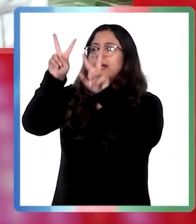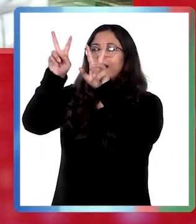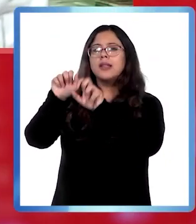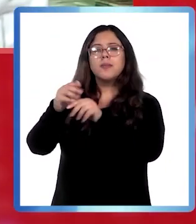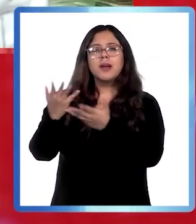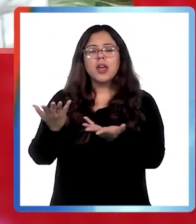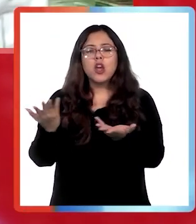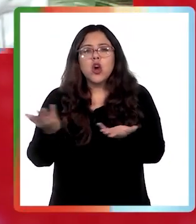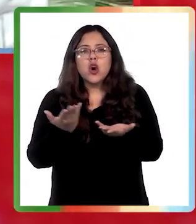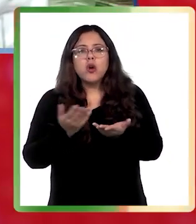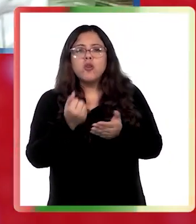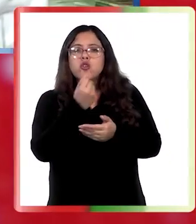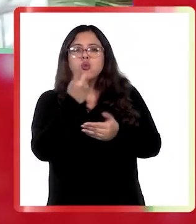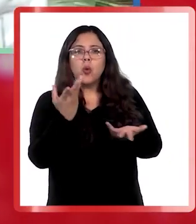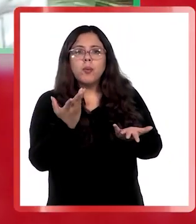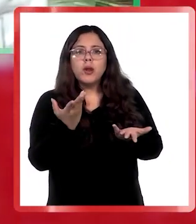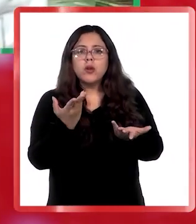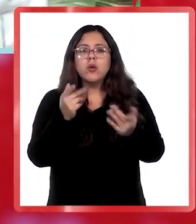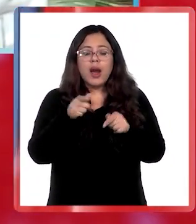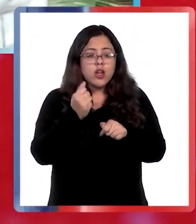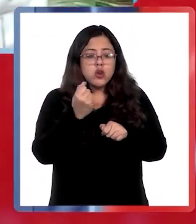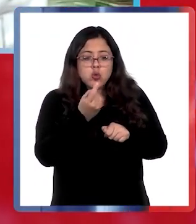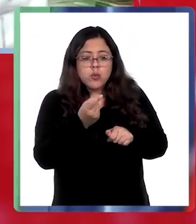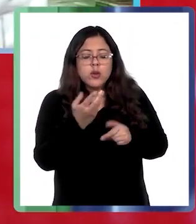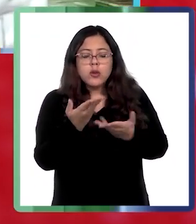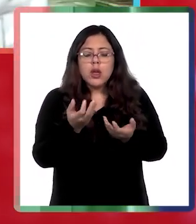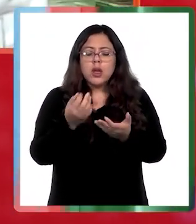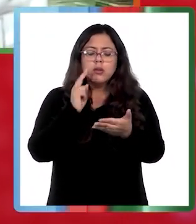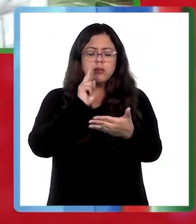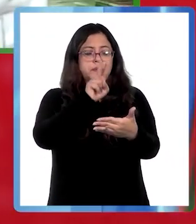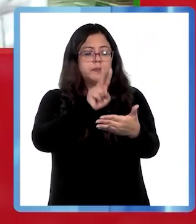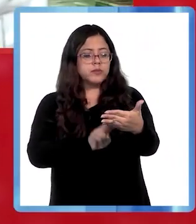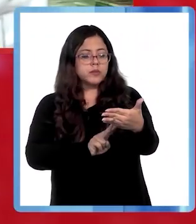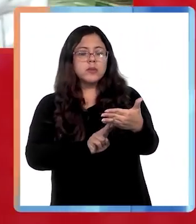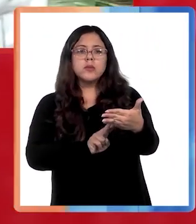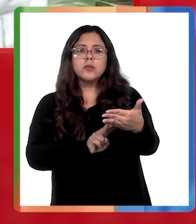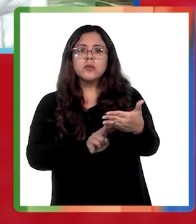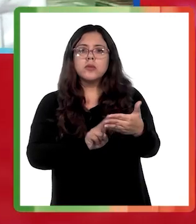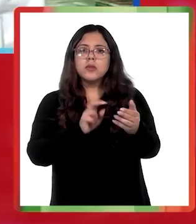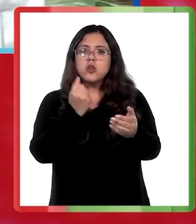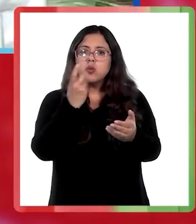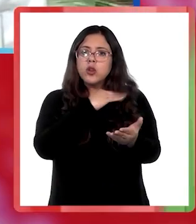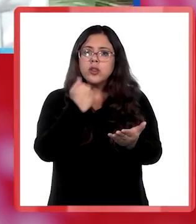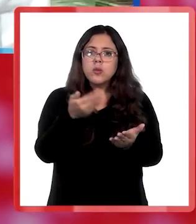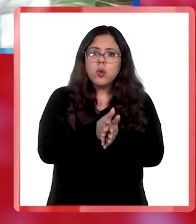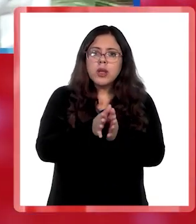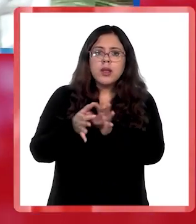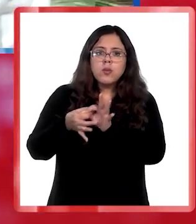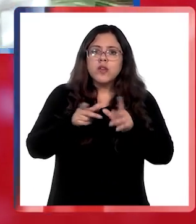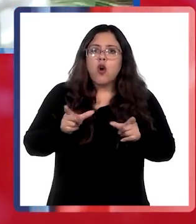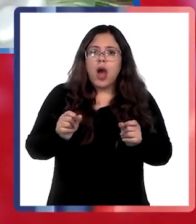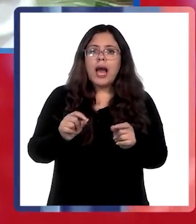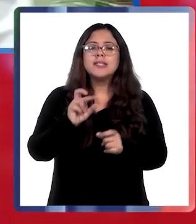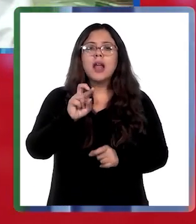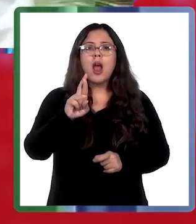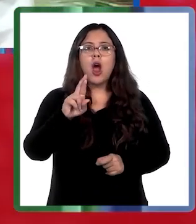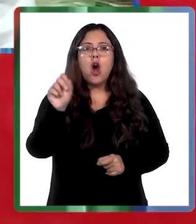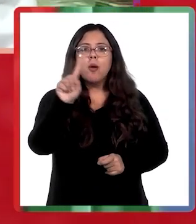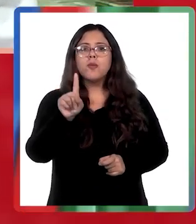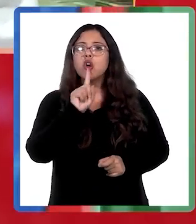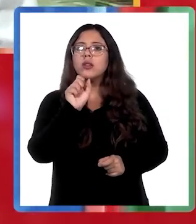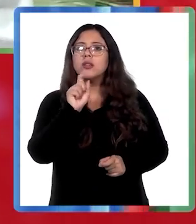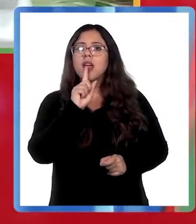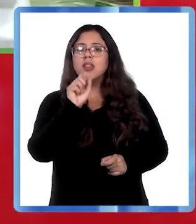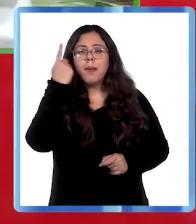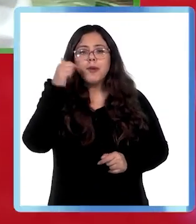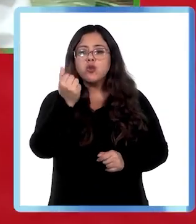las cifras? Porque las cifras que nos dan son de las muertes por cáncer de próstata, pero las cifras de casos